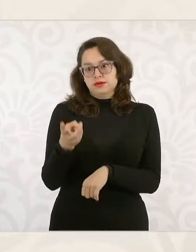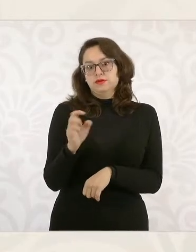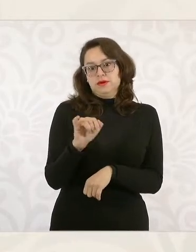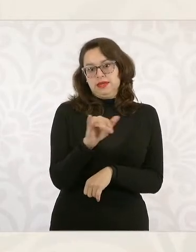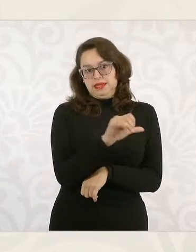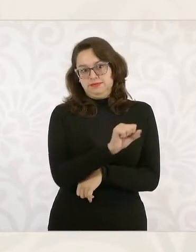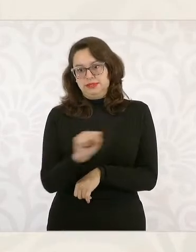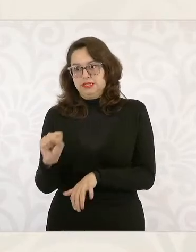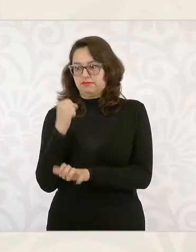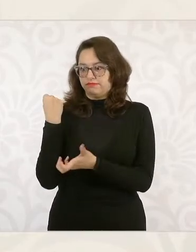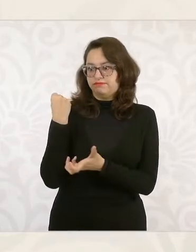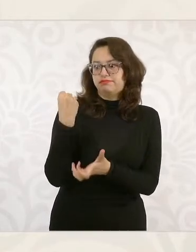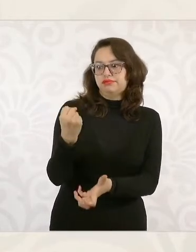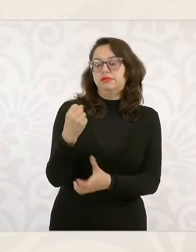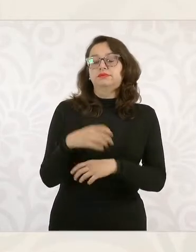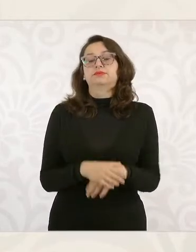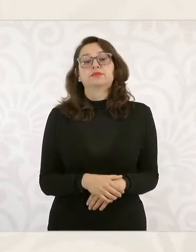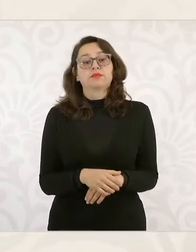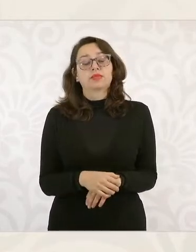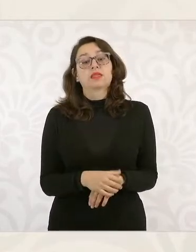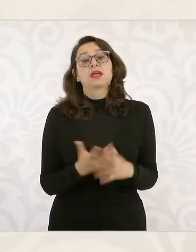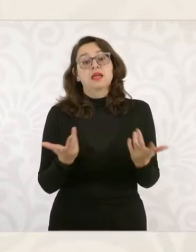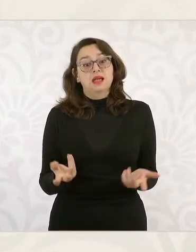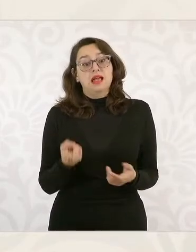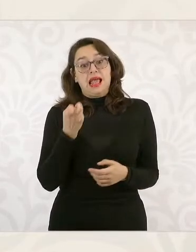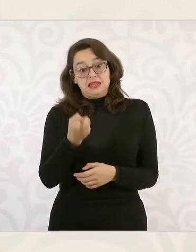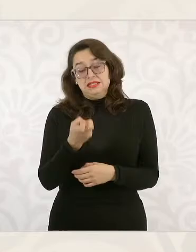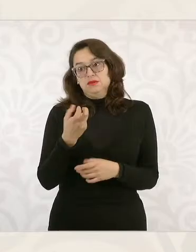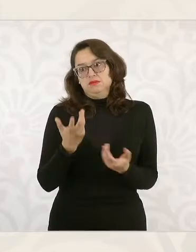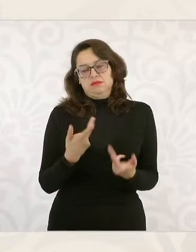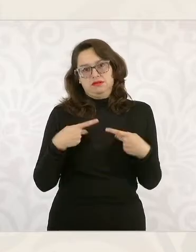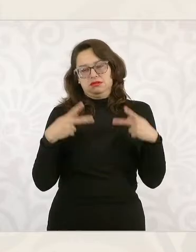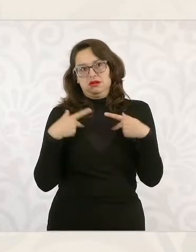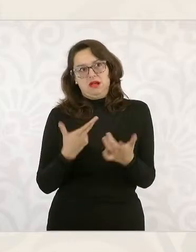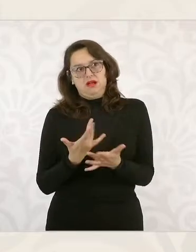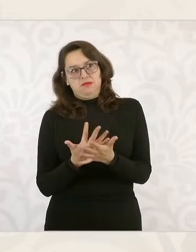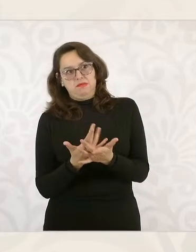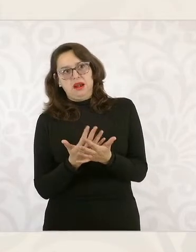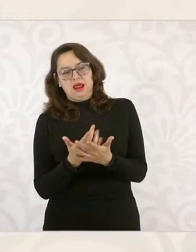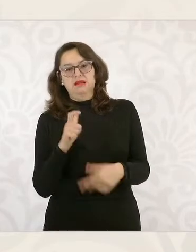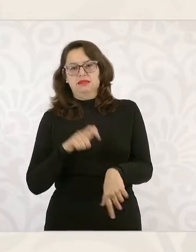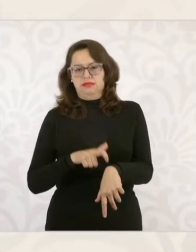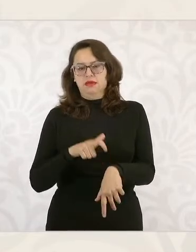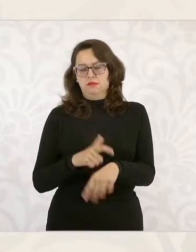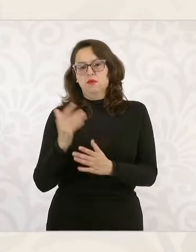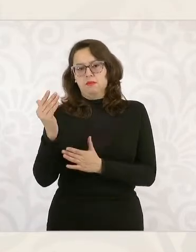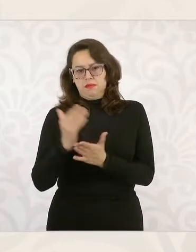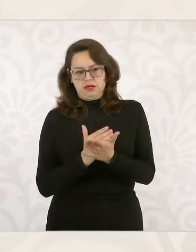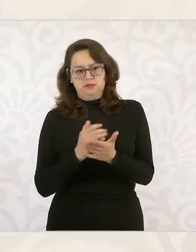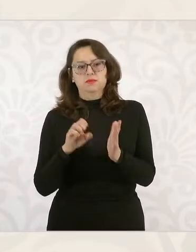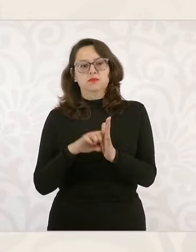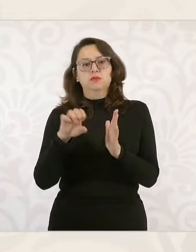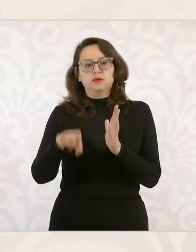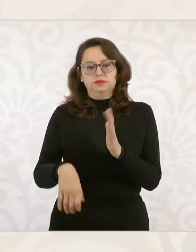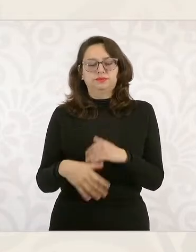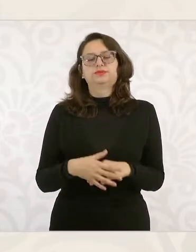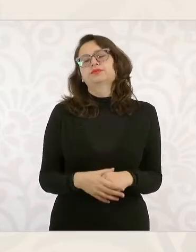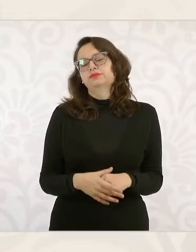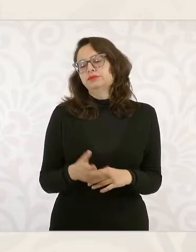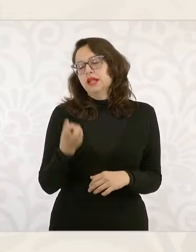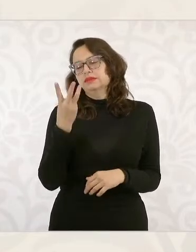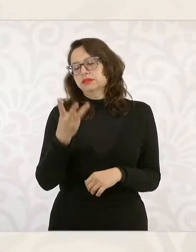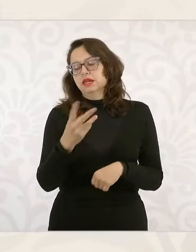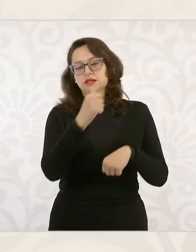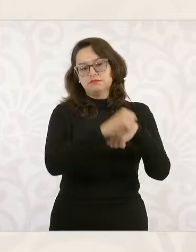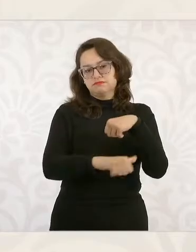tenido impactos positivos en tiempos de espera. Aquí trajimos tres ejemplos de tres cirugías muy comunes.